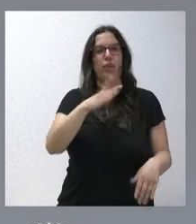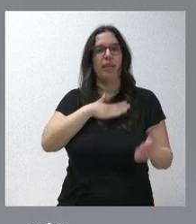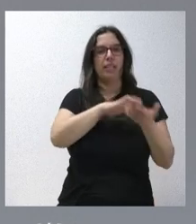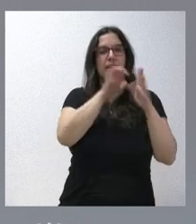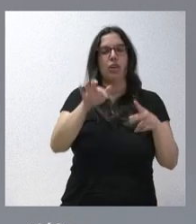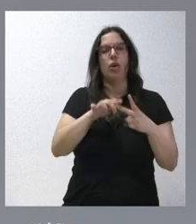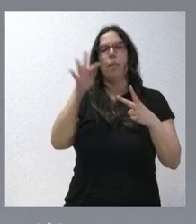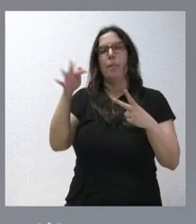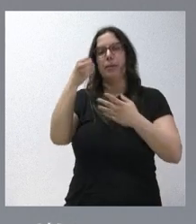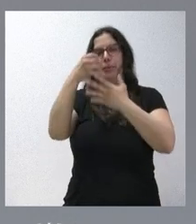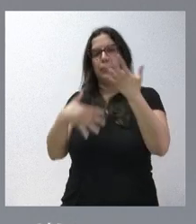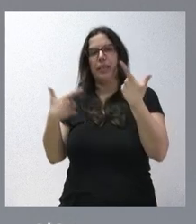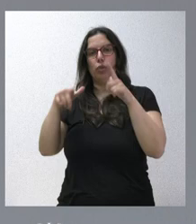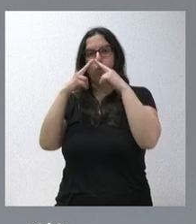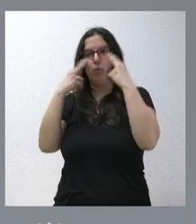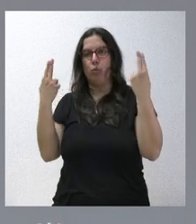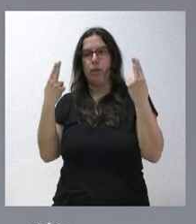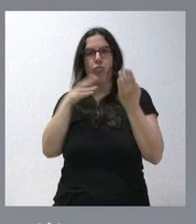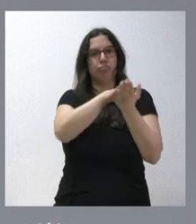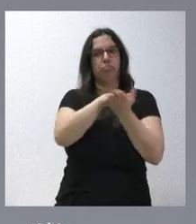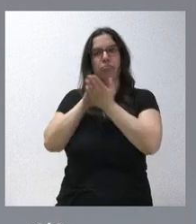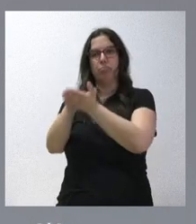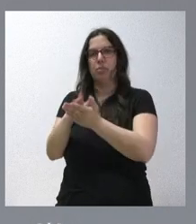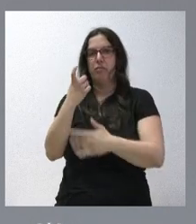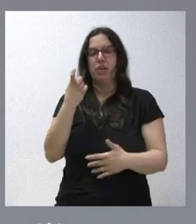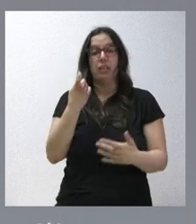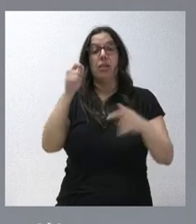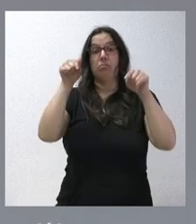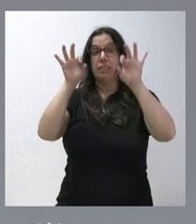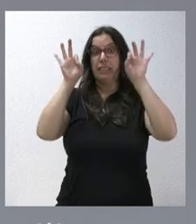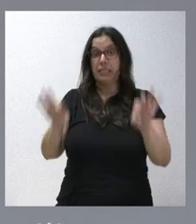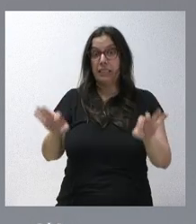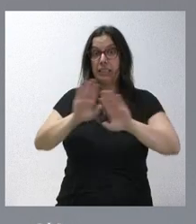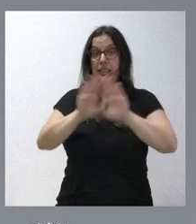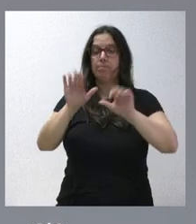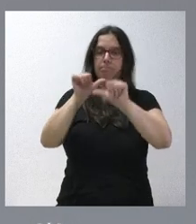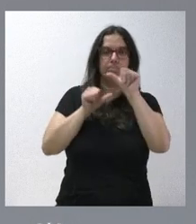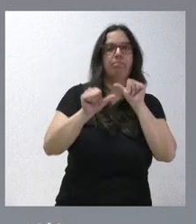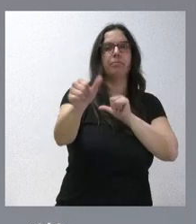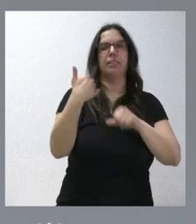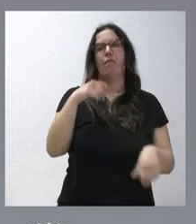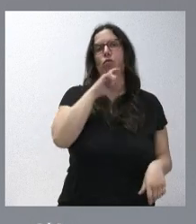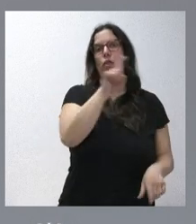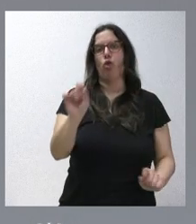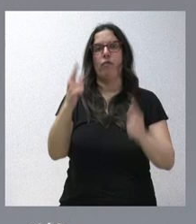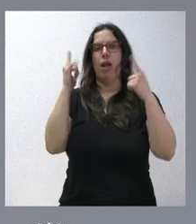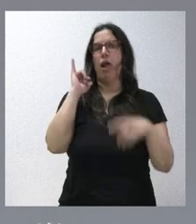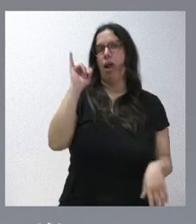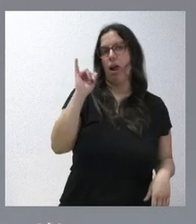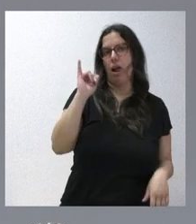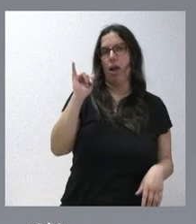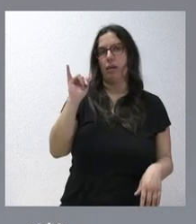inventario del sector público autonómico momento a partir del cual la fundación ya Existirá para que me entiendan en el